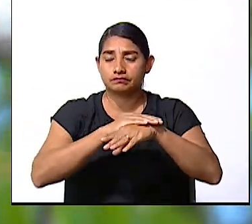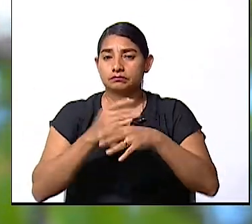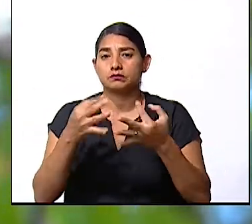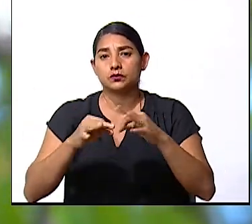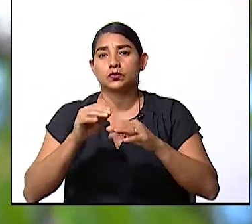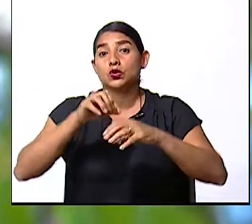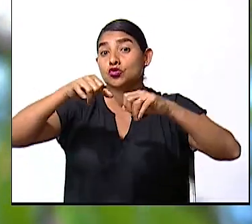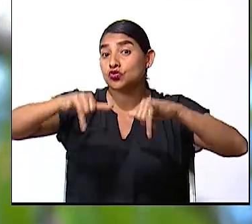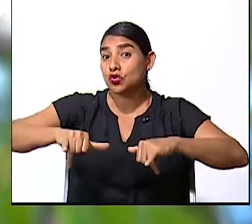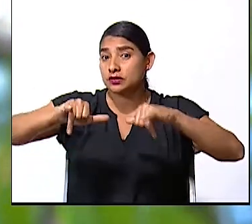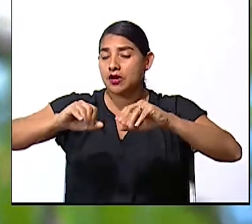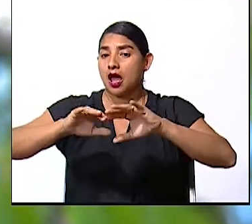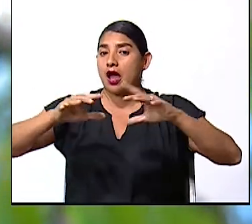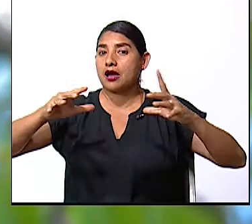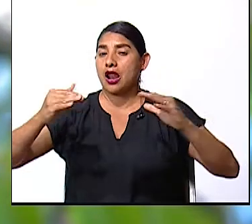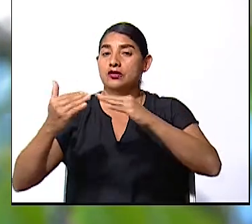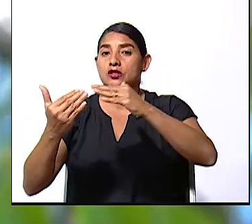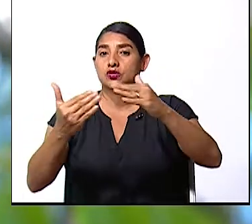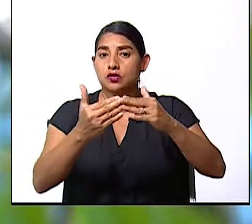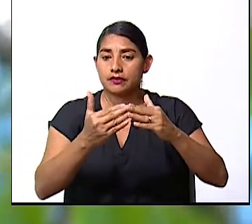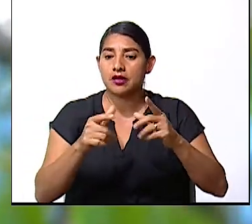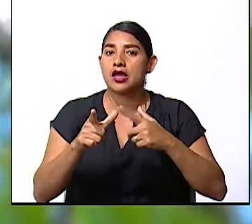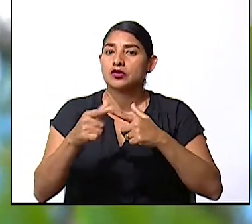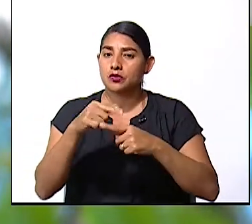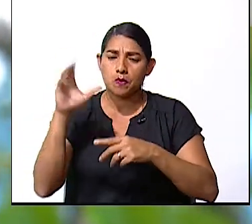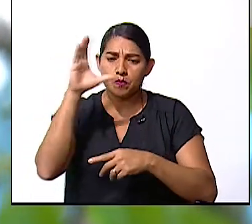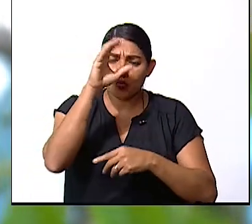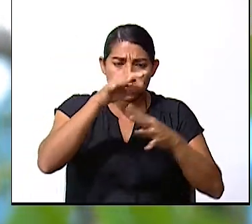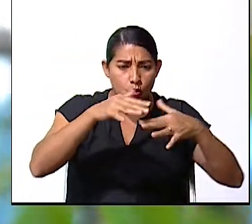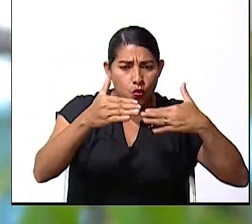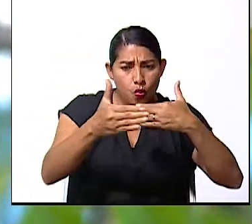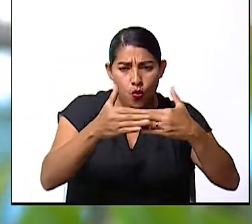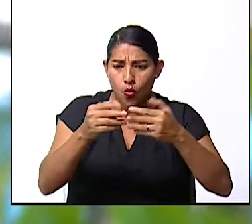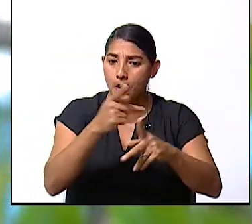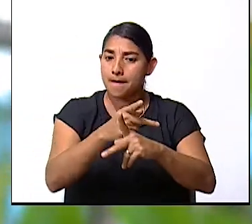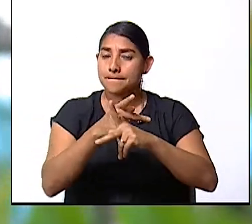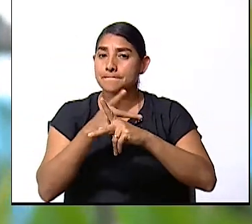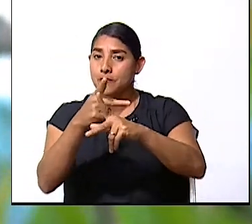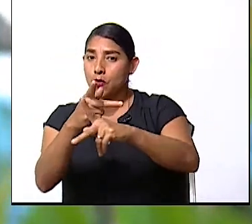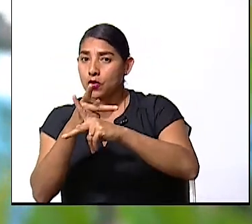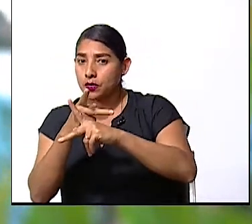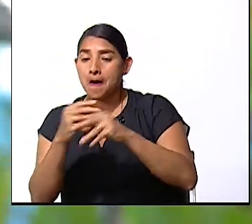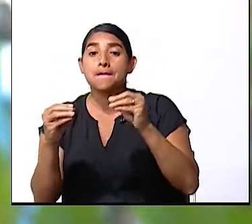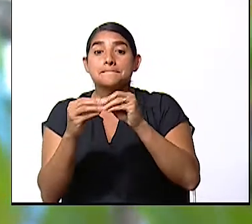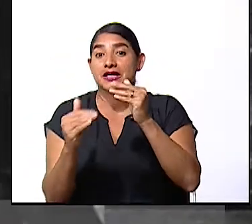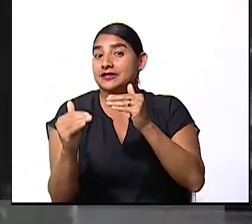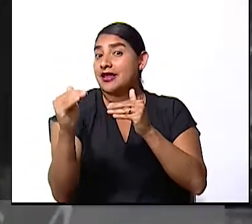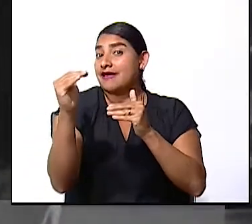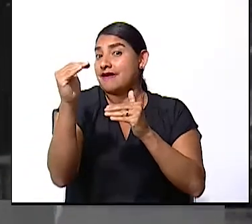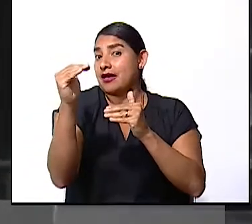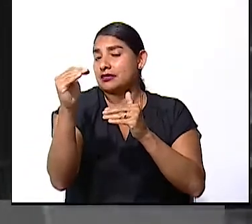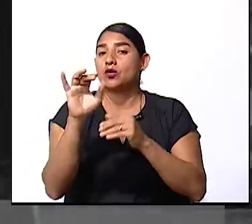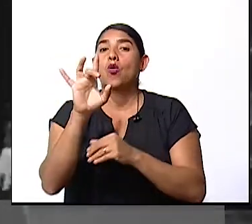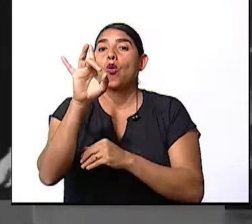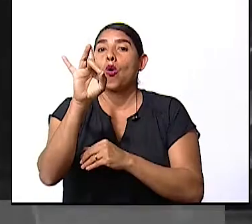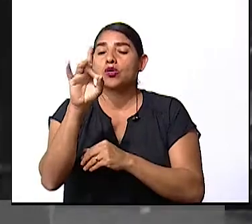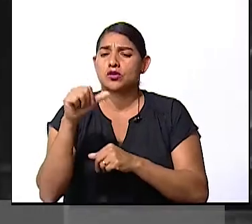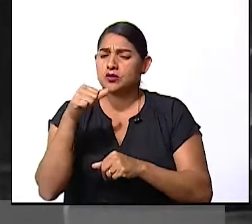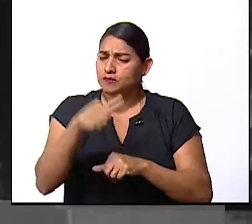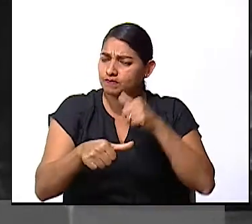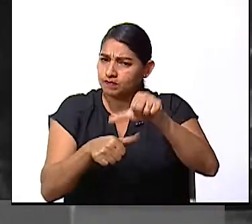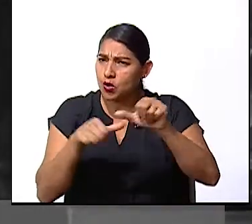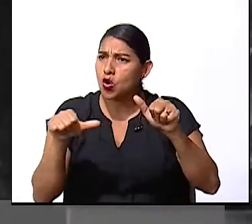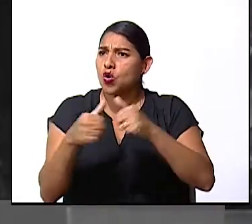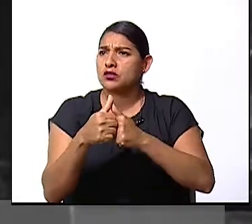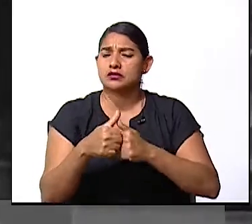sostenibles que las grandes industrias de alimentos que buscan abarcar una producción muchísimo más elevada. 8. Lucha contra el